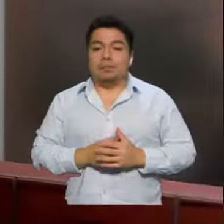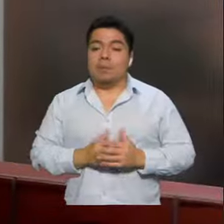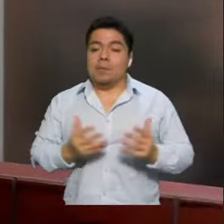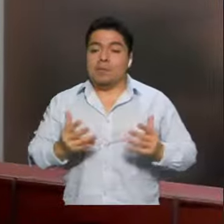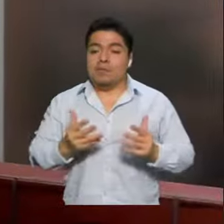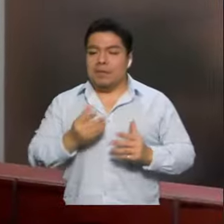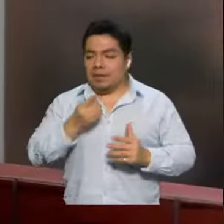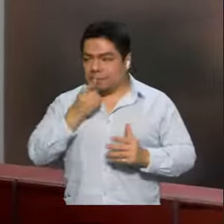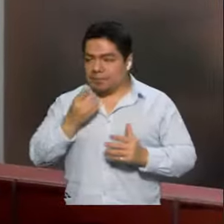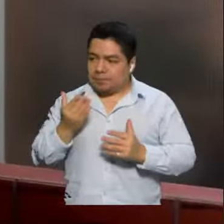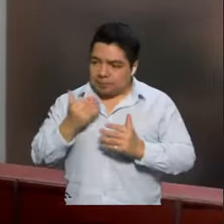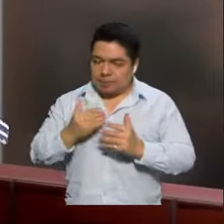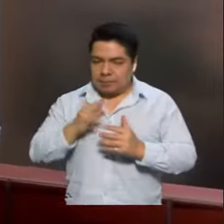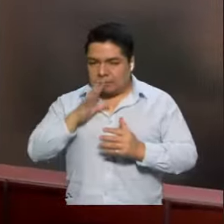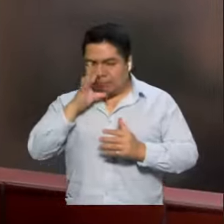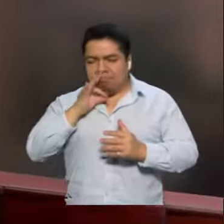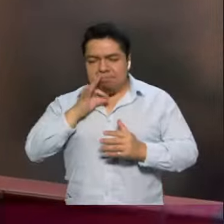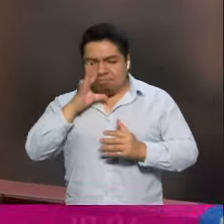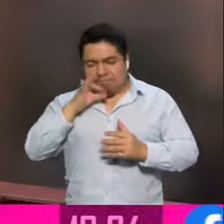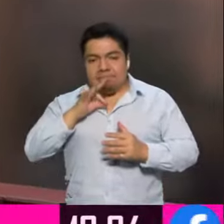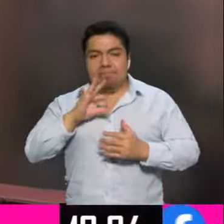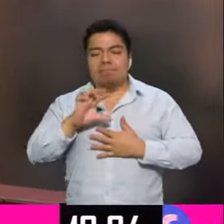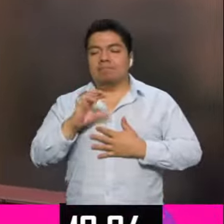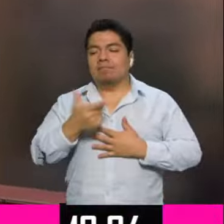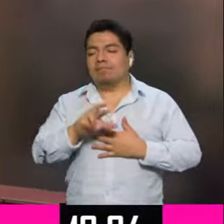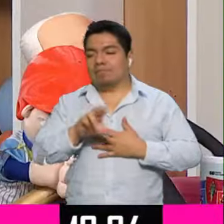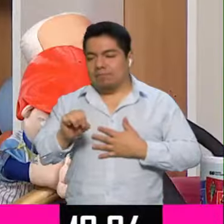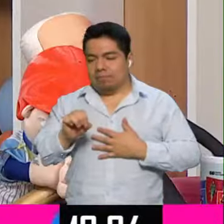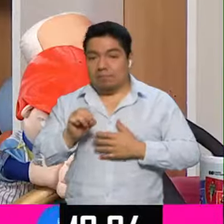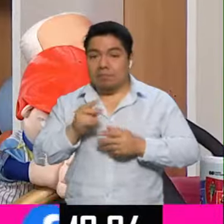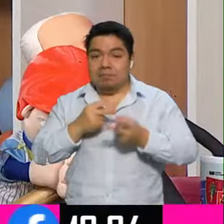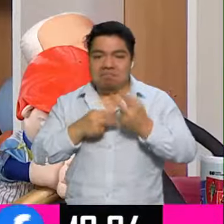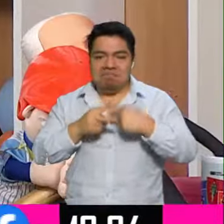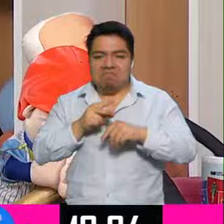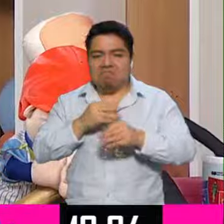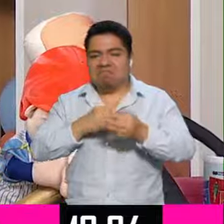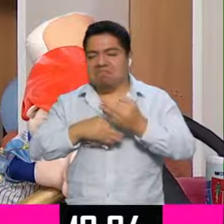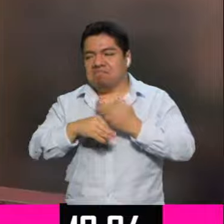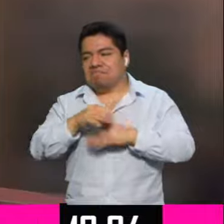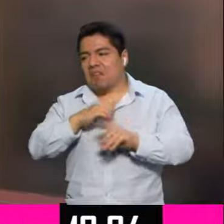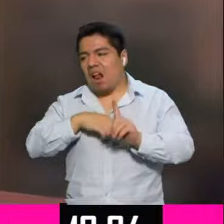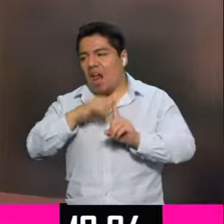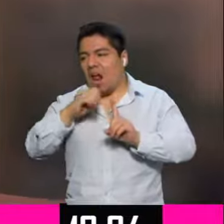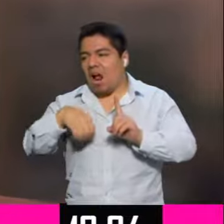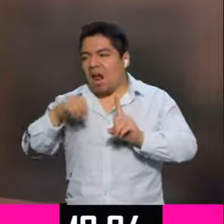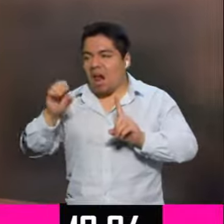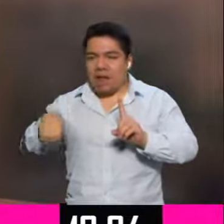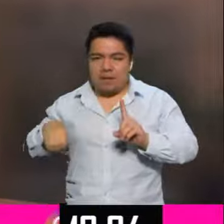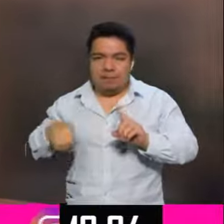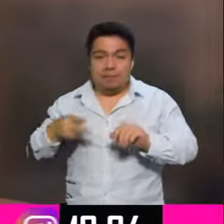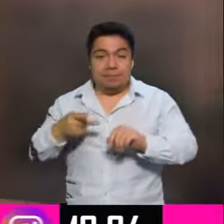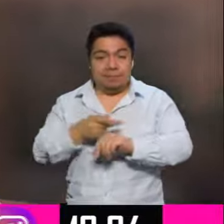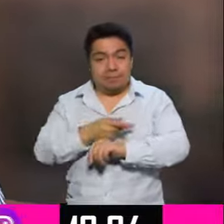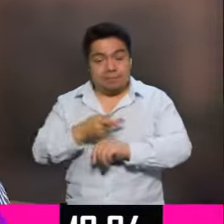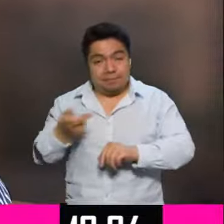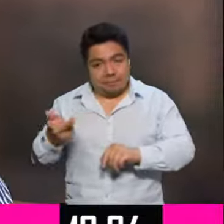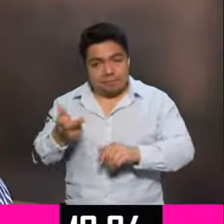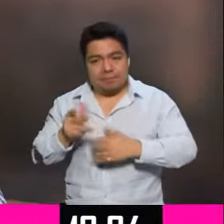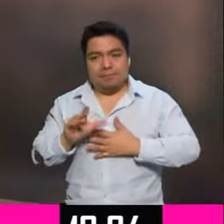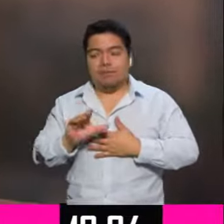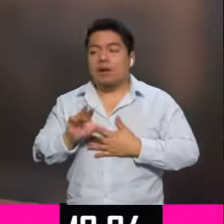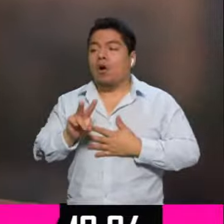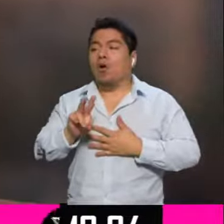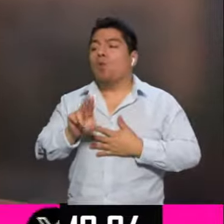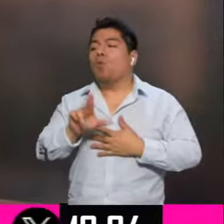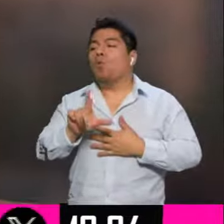Híjole, manda puros fallas. Va a decir el charro, nomás no voy. Y todos la riegan. Bueno, resulta que el maestro